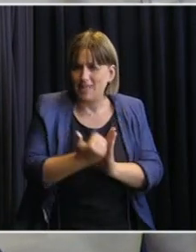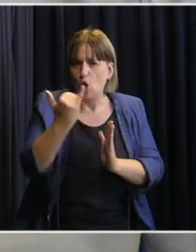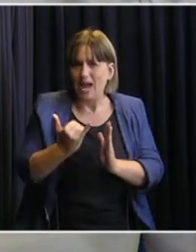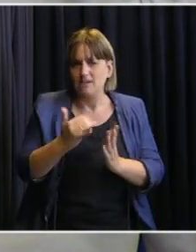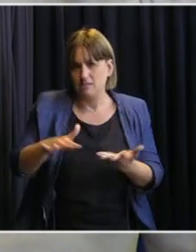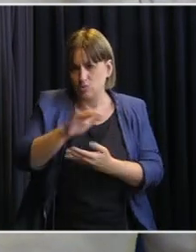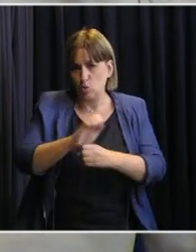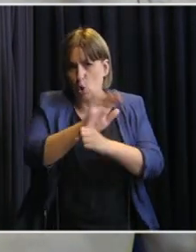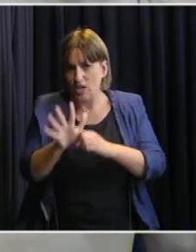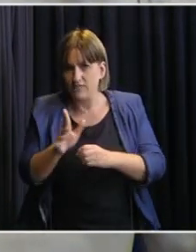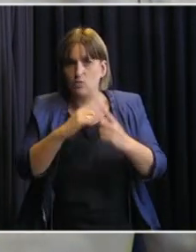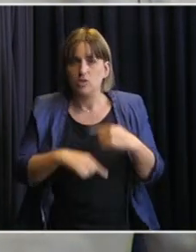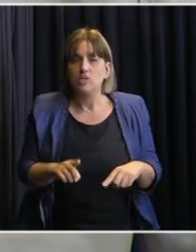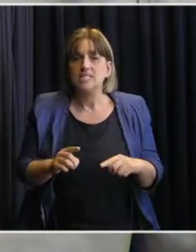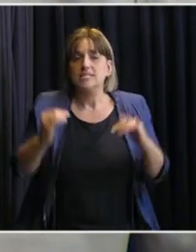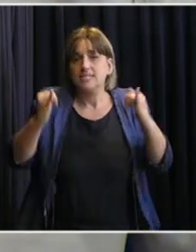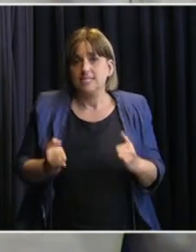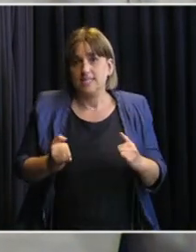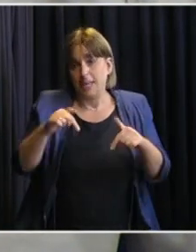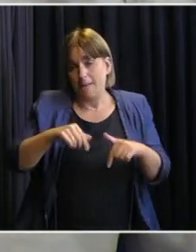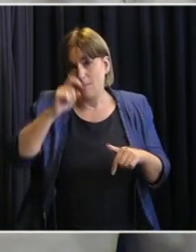casos, básicamente,